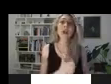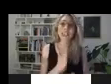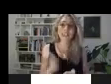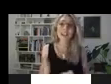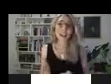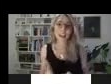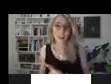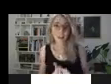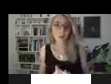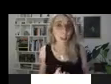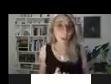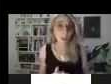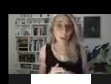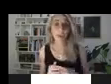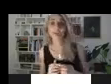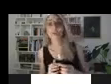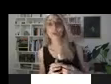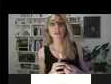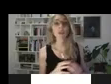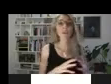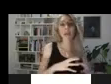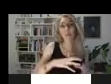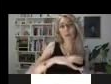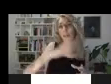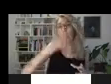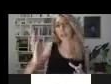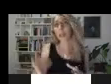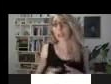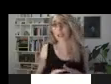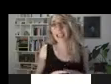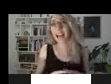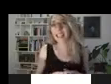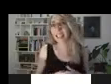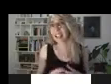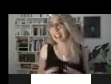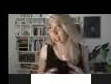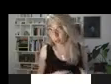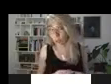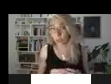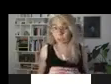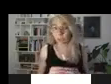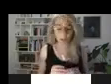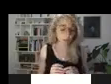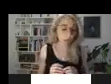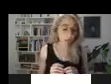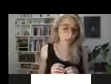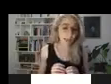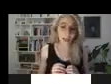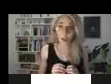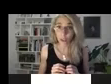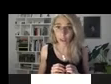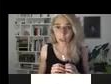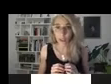semestralmente nos acerca estos datos y esta información para poder hacer estas lecturas